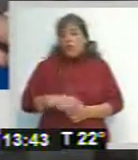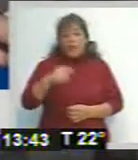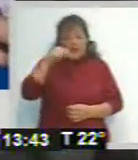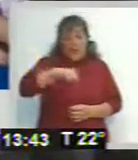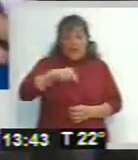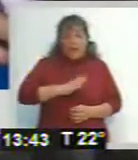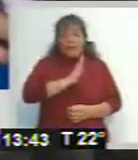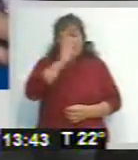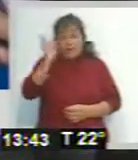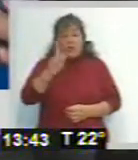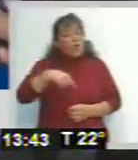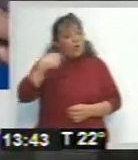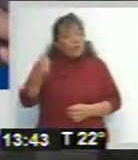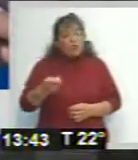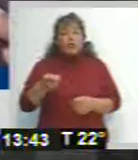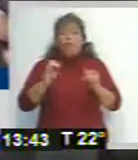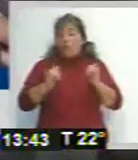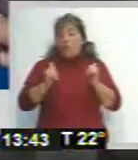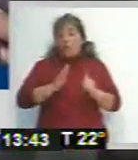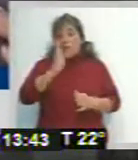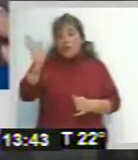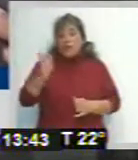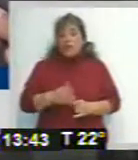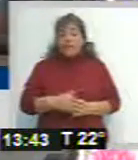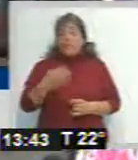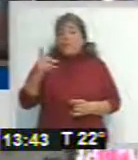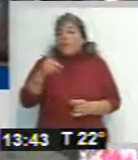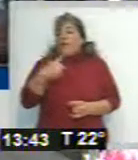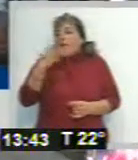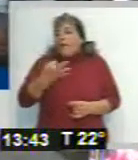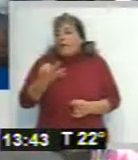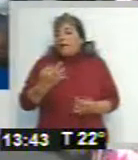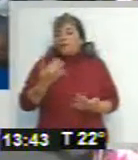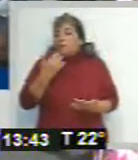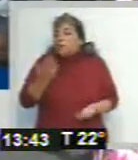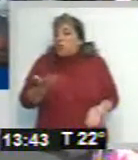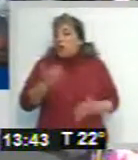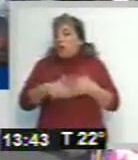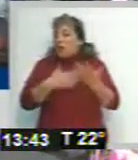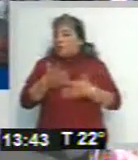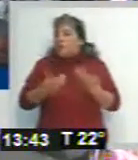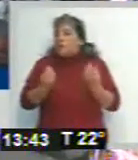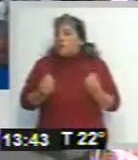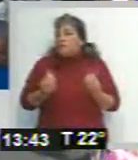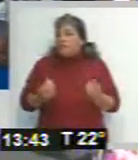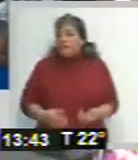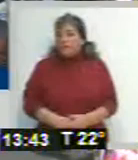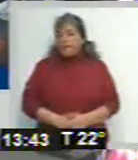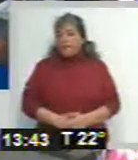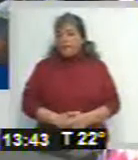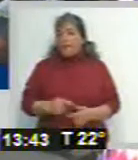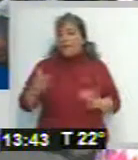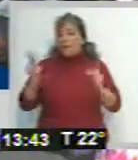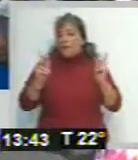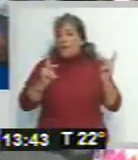acá, los otros chicos fueron. Y en realidad, no sé, queremos, porque es muy, muy